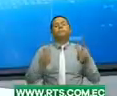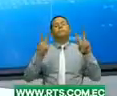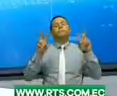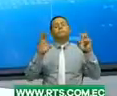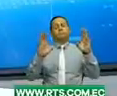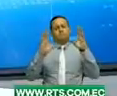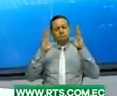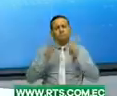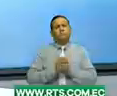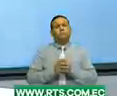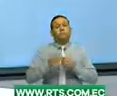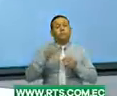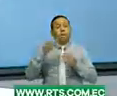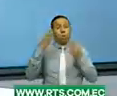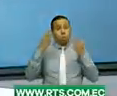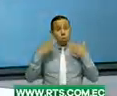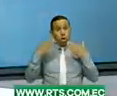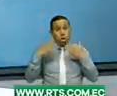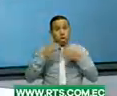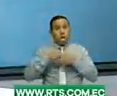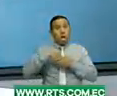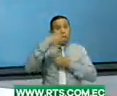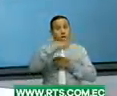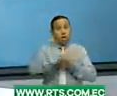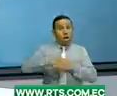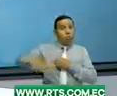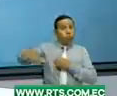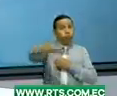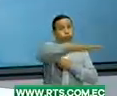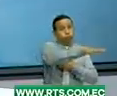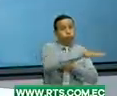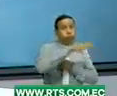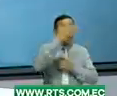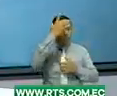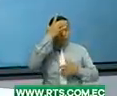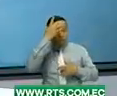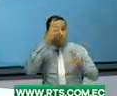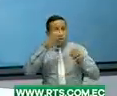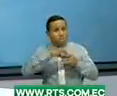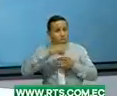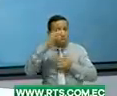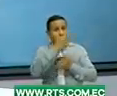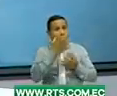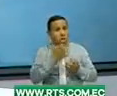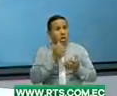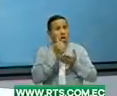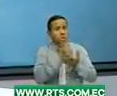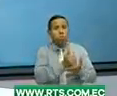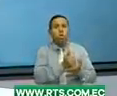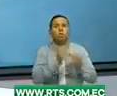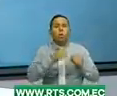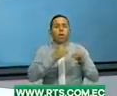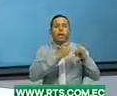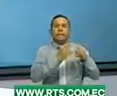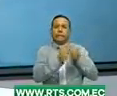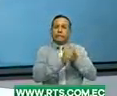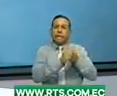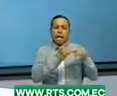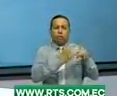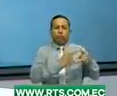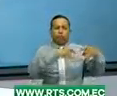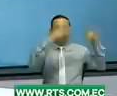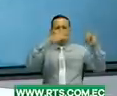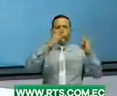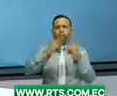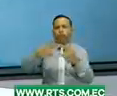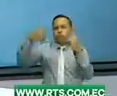vive fuera de Guayaquil y presenta síntomas de COVID-19 puede acercarse hasta las carpas instaladas en los puntos de ingreso a la ciudad. Este servicio lo brinda el